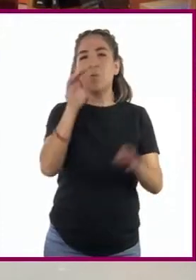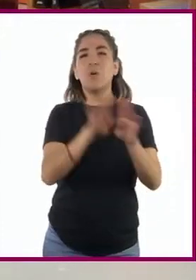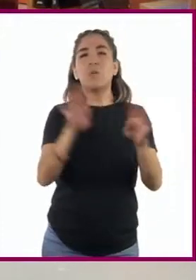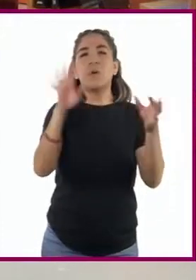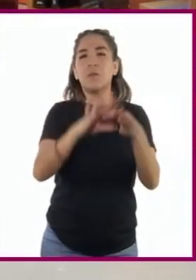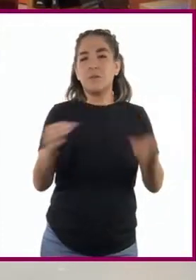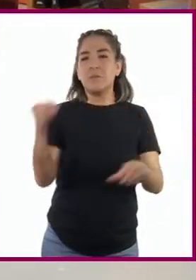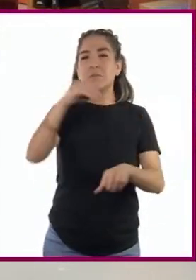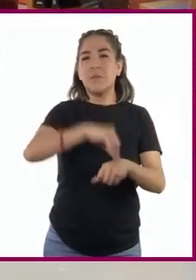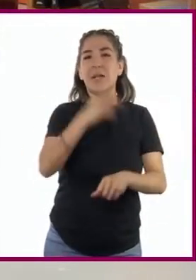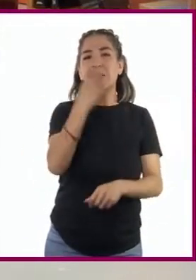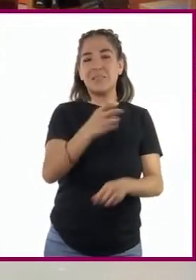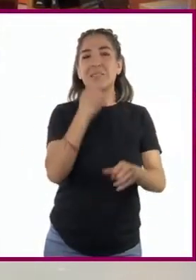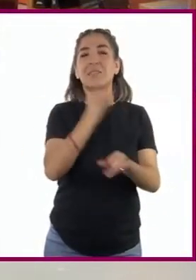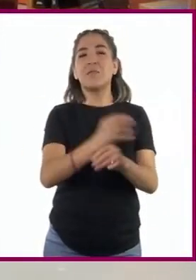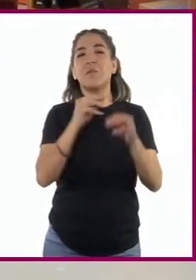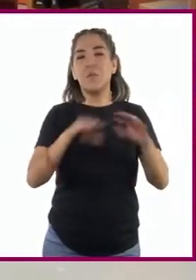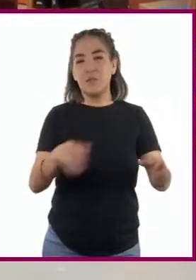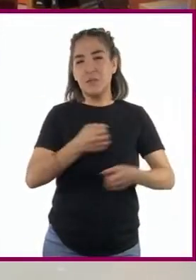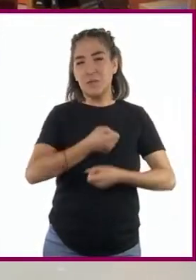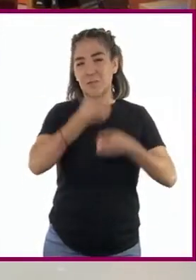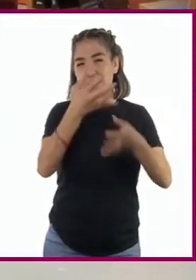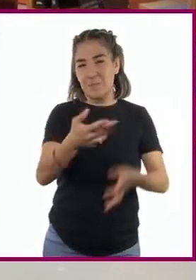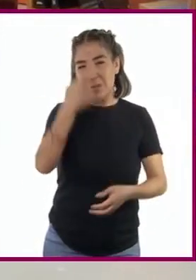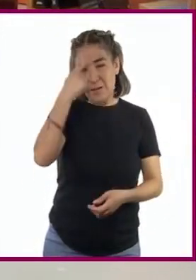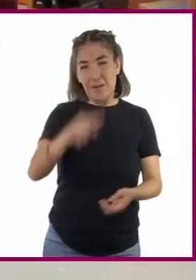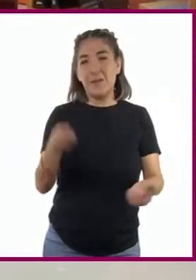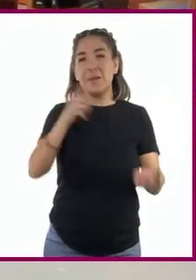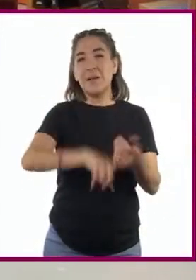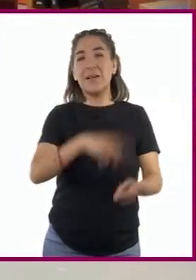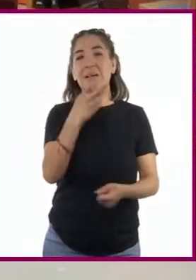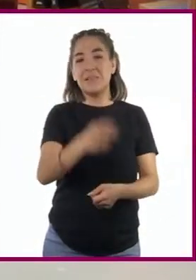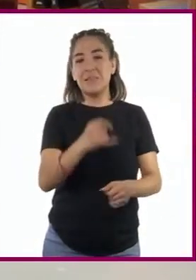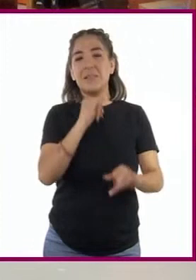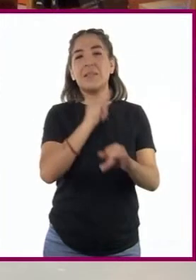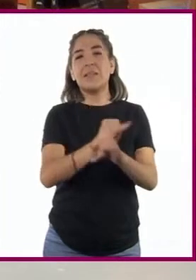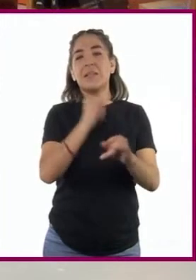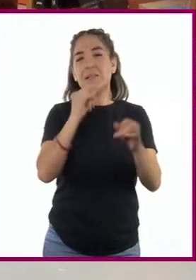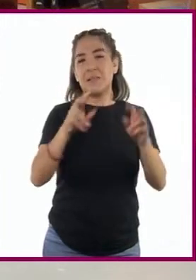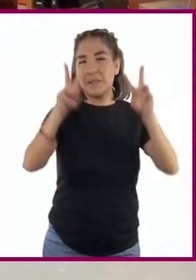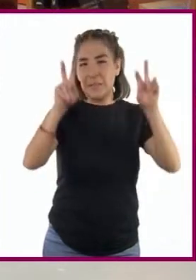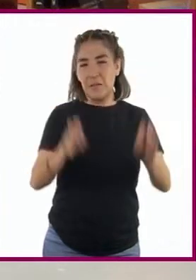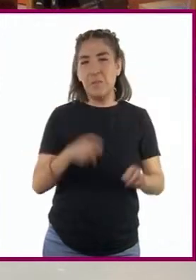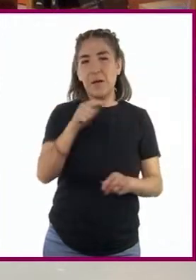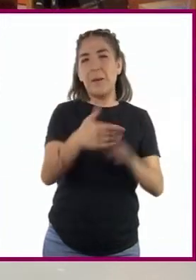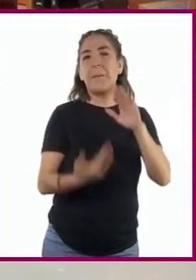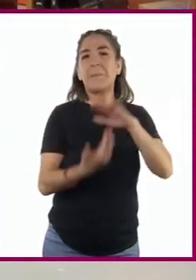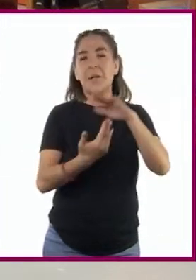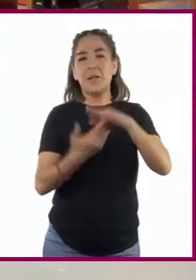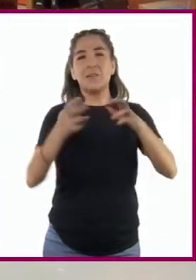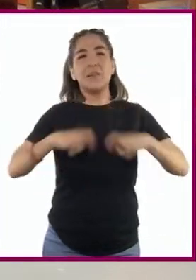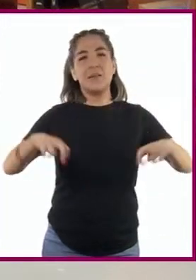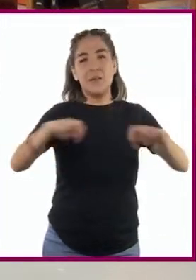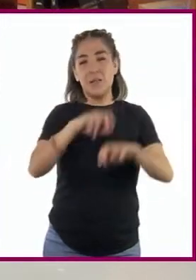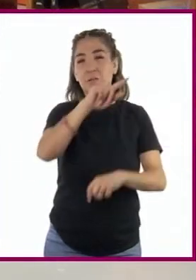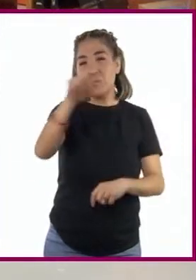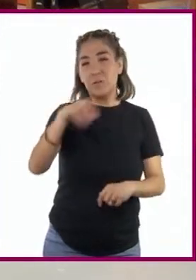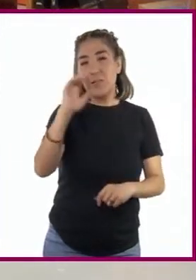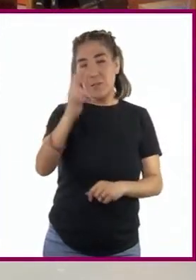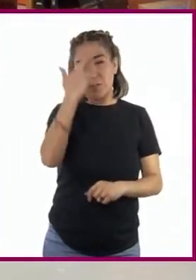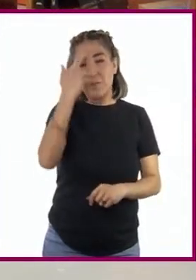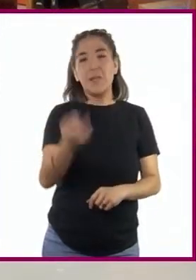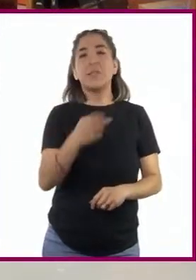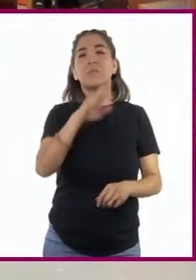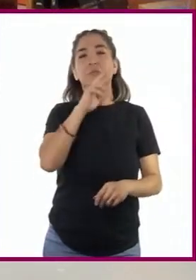las expresiones para organizar la información en un texto para exponer en una mesa redonda. Recuerden que una